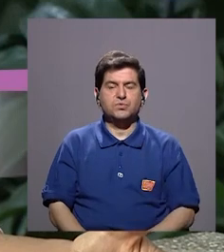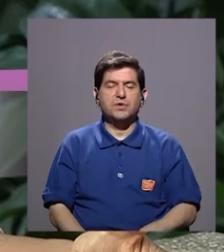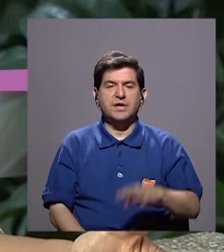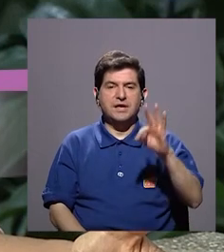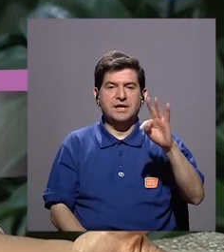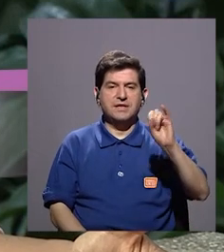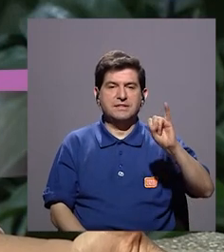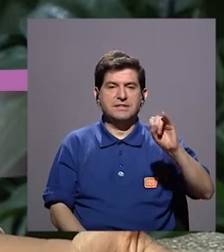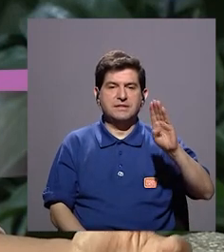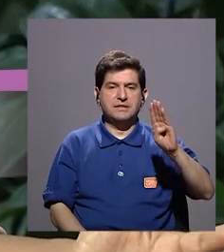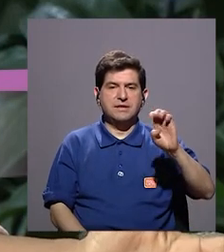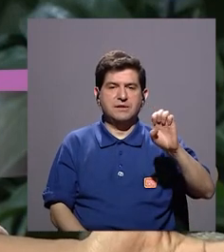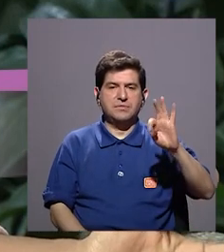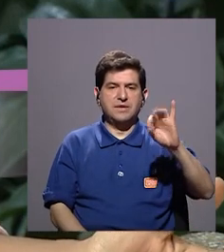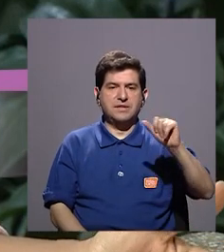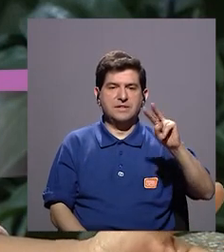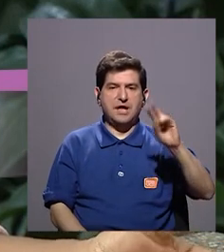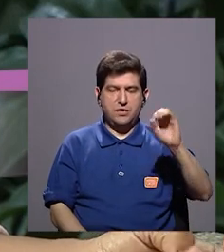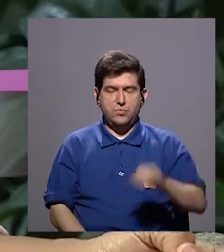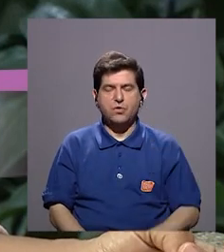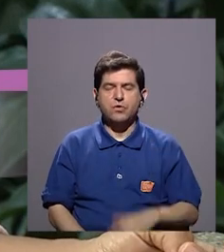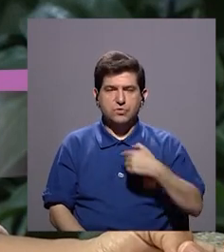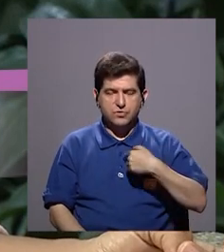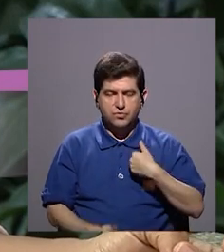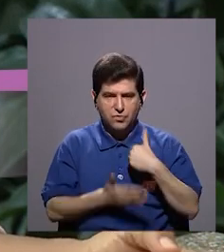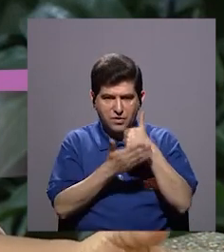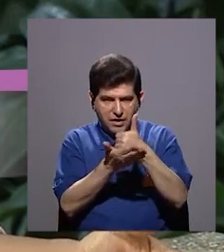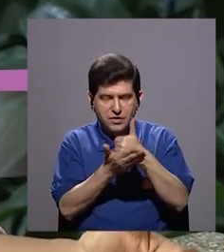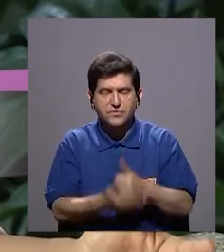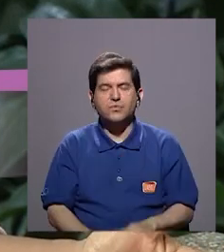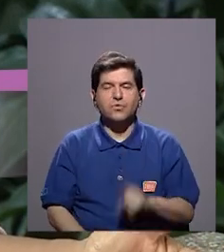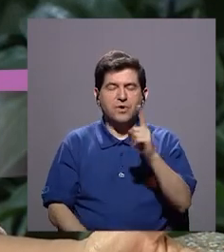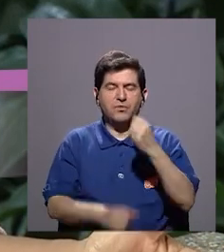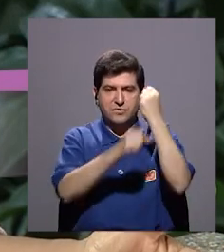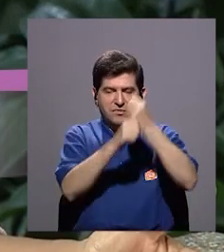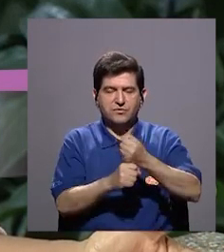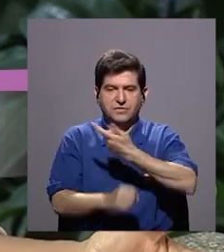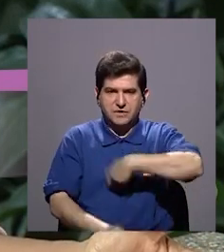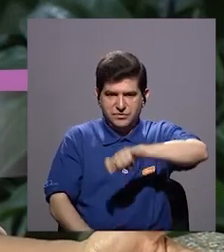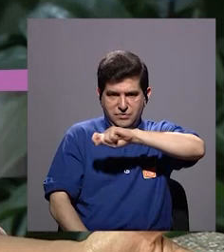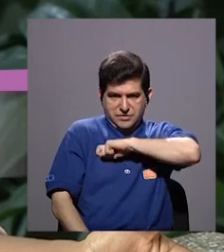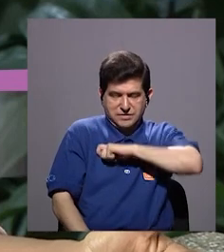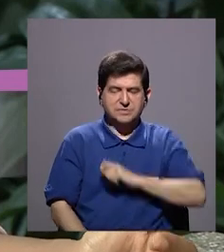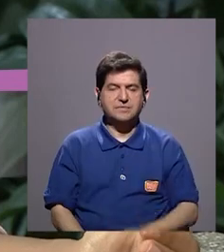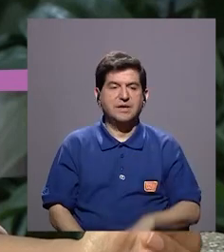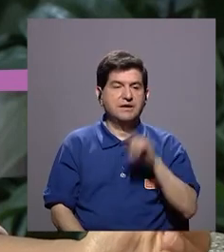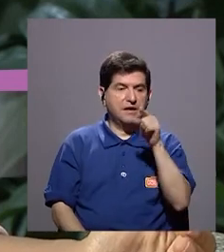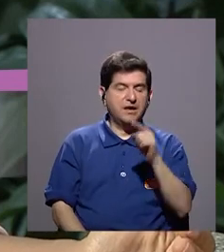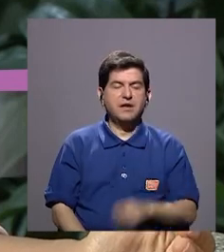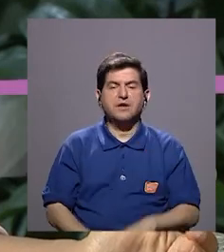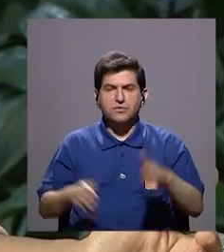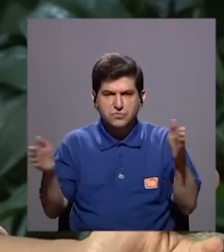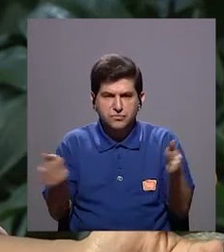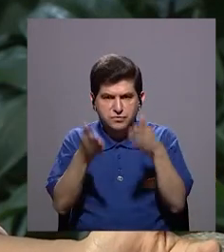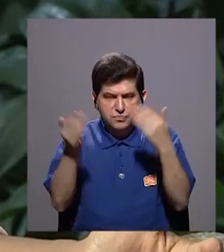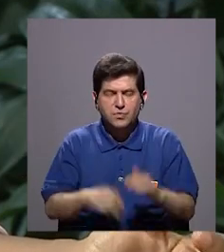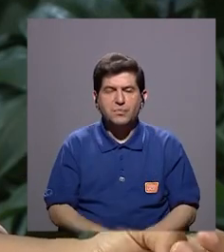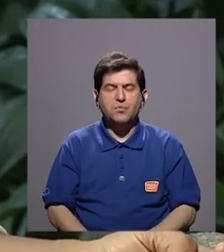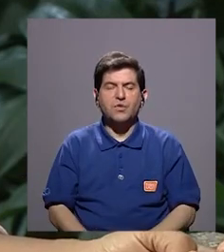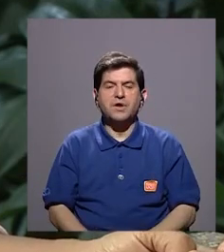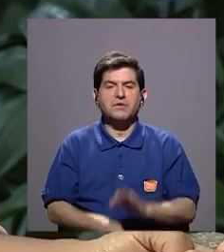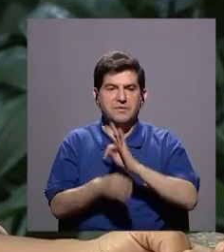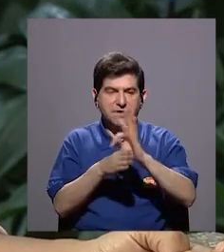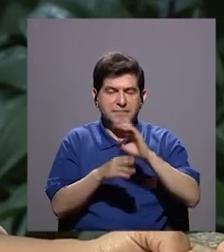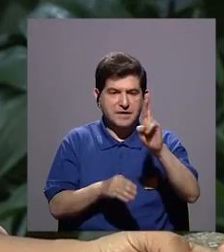Tibetano. Colaboro con una fundación que está en España, la Fundación Sauce, Ellos promueven mucho el Reiki, por ejemplo, en